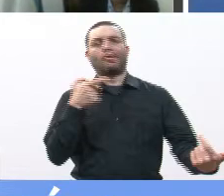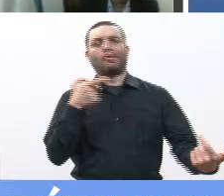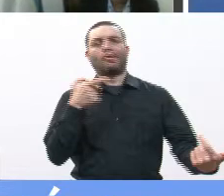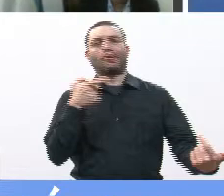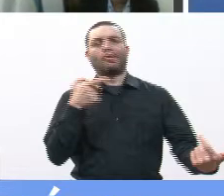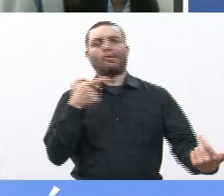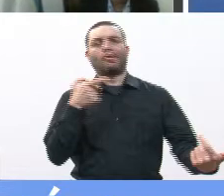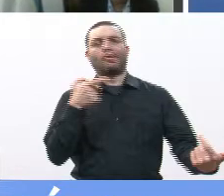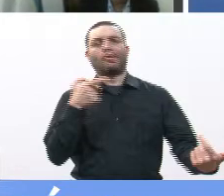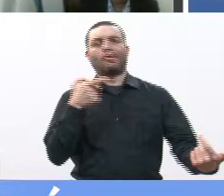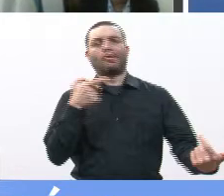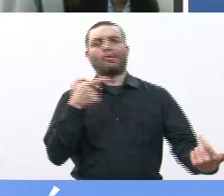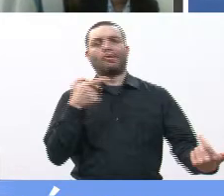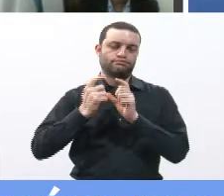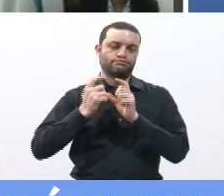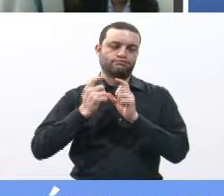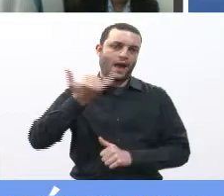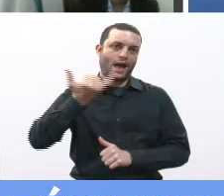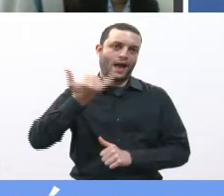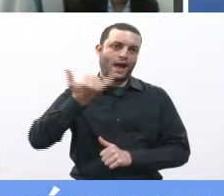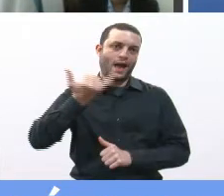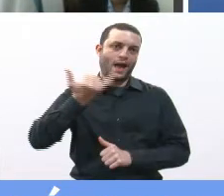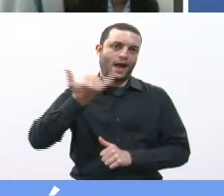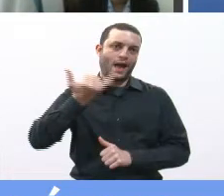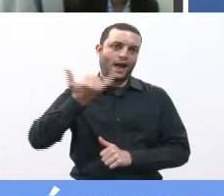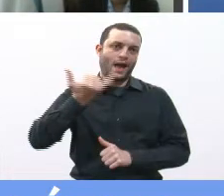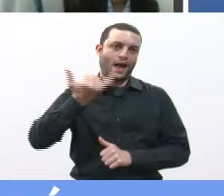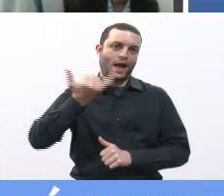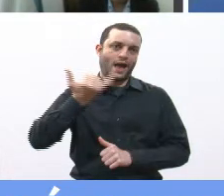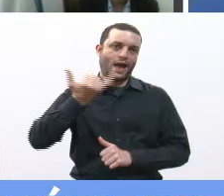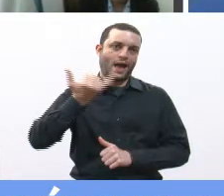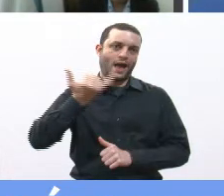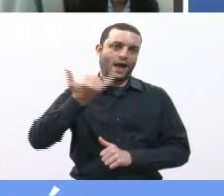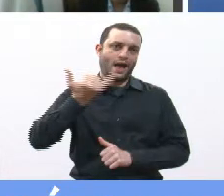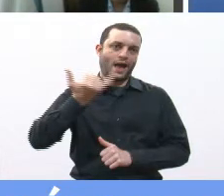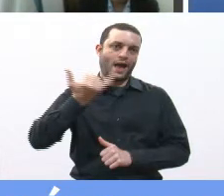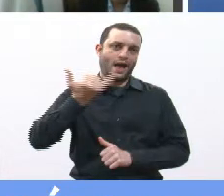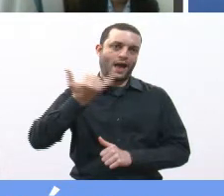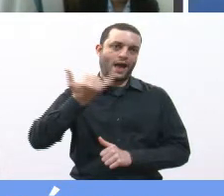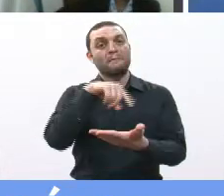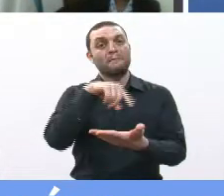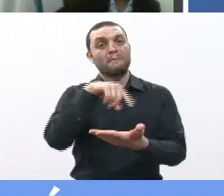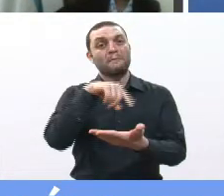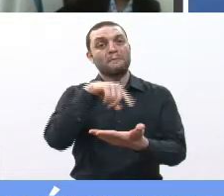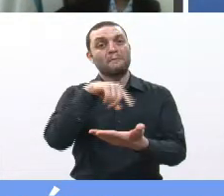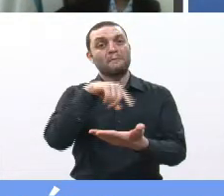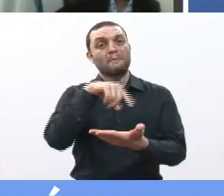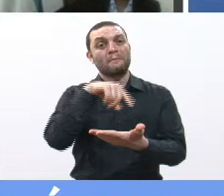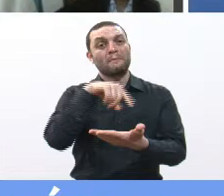que lo quieren alejar para que el segundo o tercero de ese lugar, que está